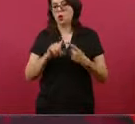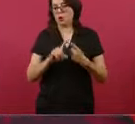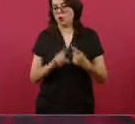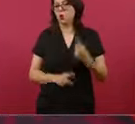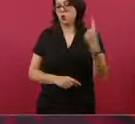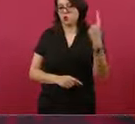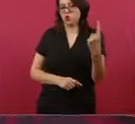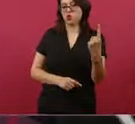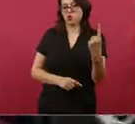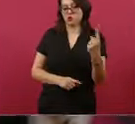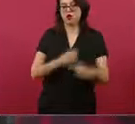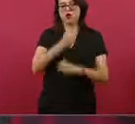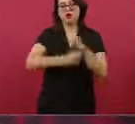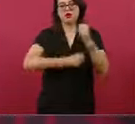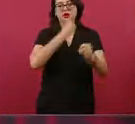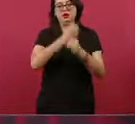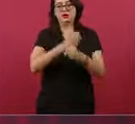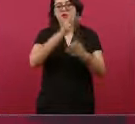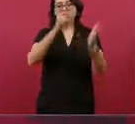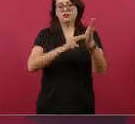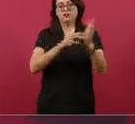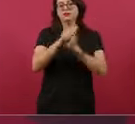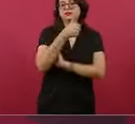la elección del 2006?